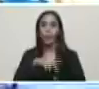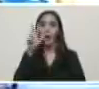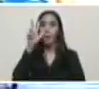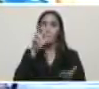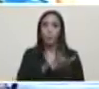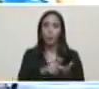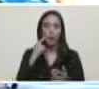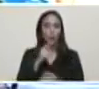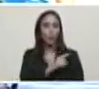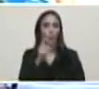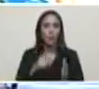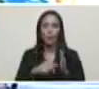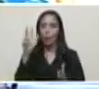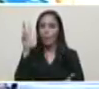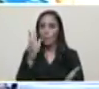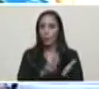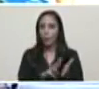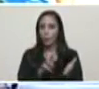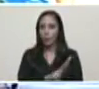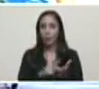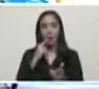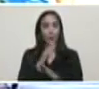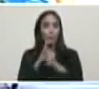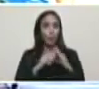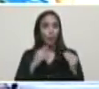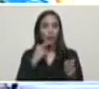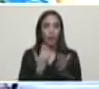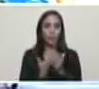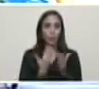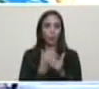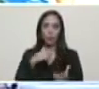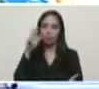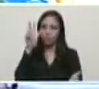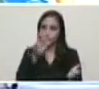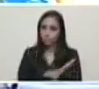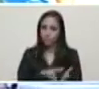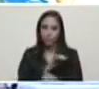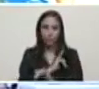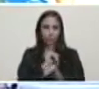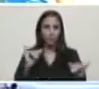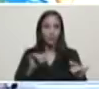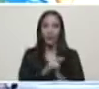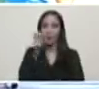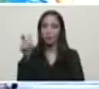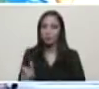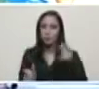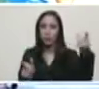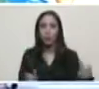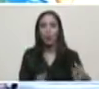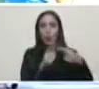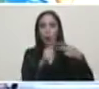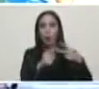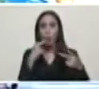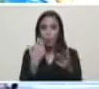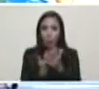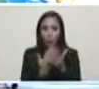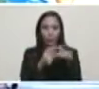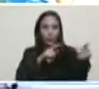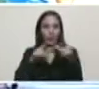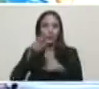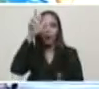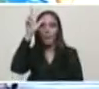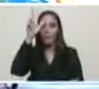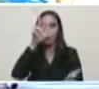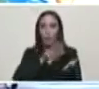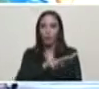en todas sus partes las propuestas que han traído Gilberto y María Ángela del Congreso